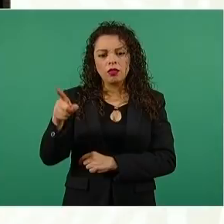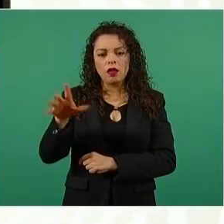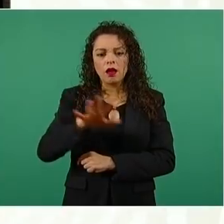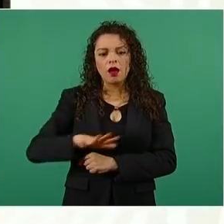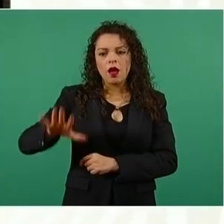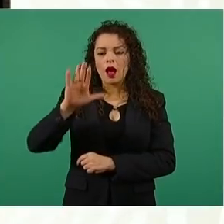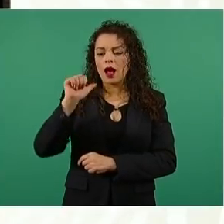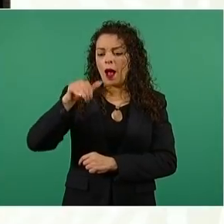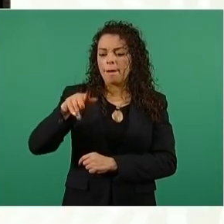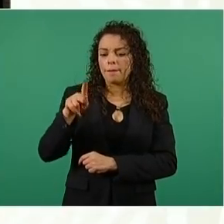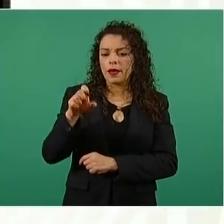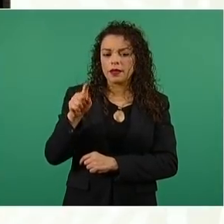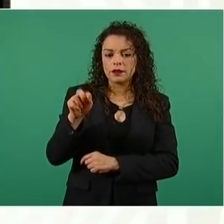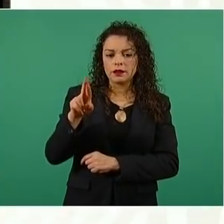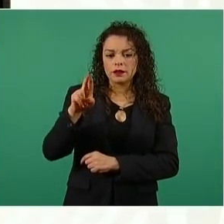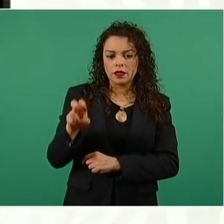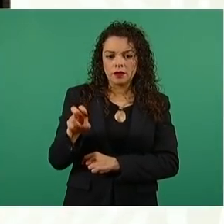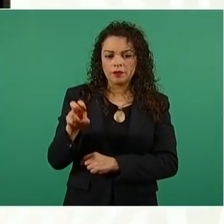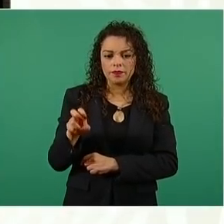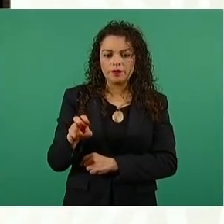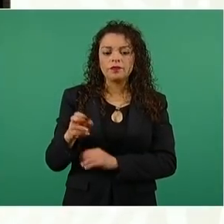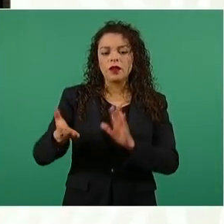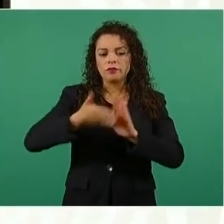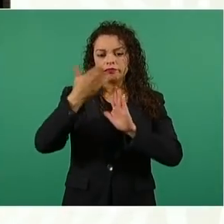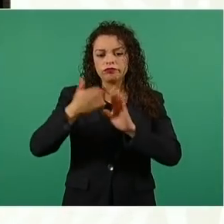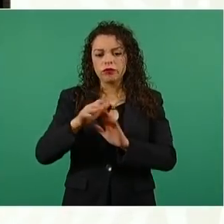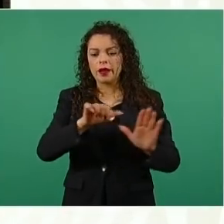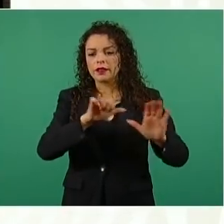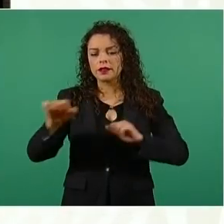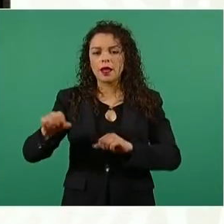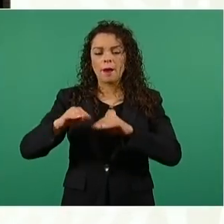de 1.000 metros cuadrados, construcción 600 metros